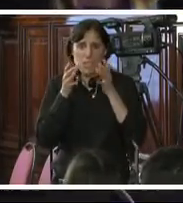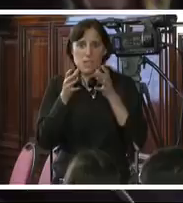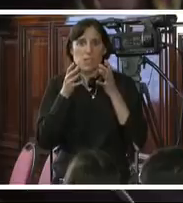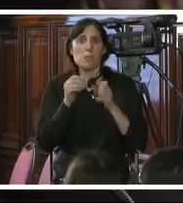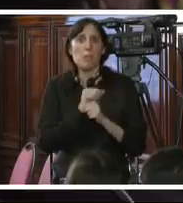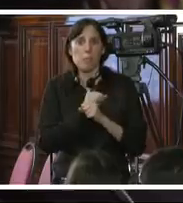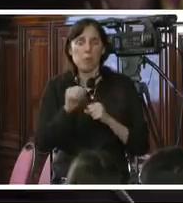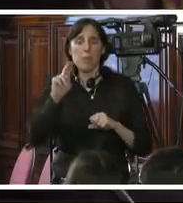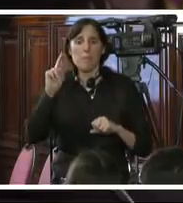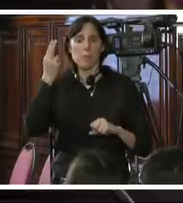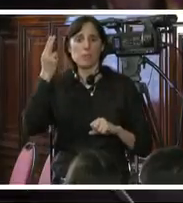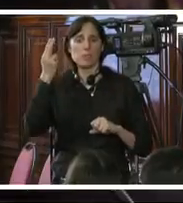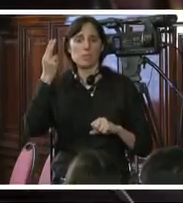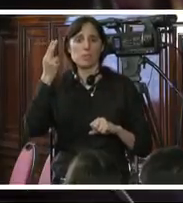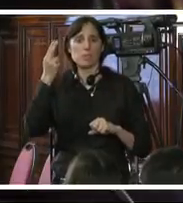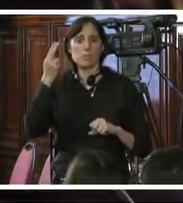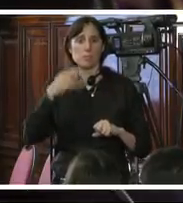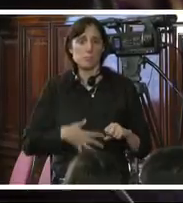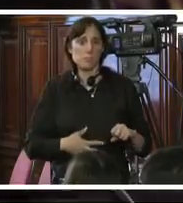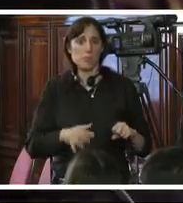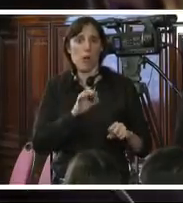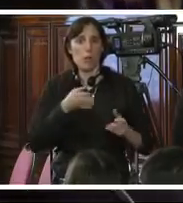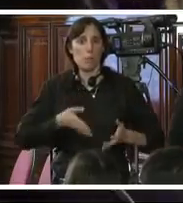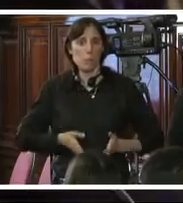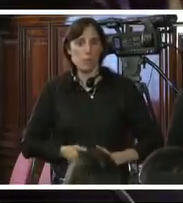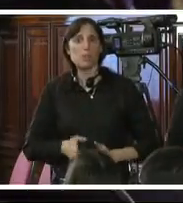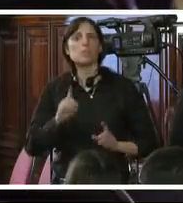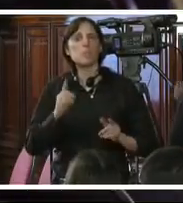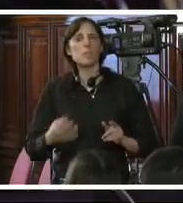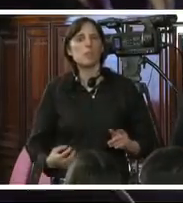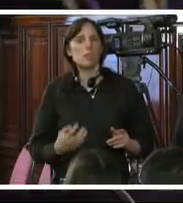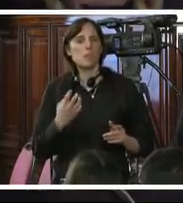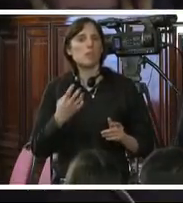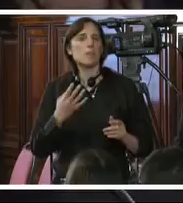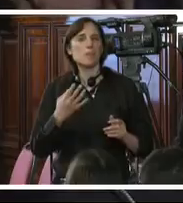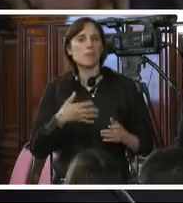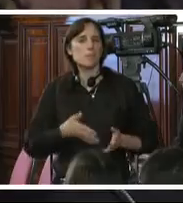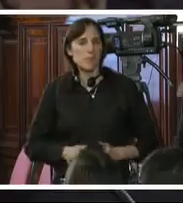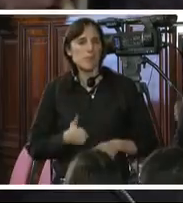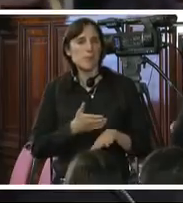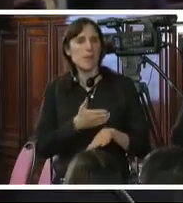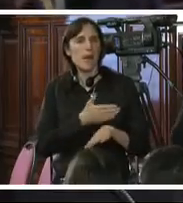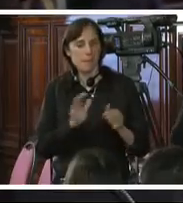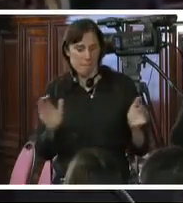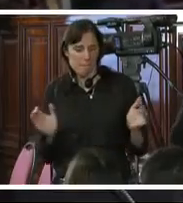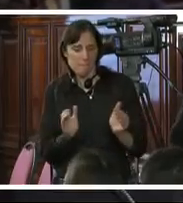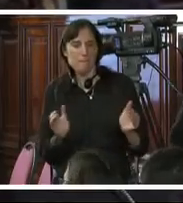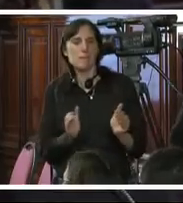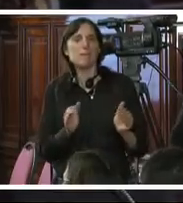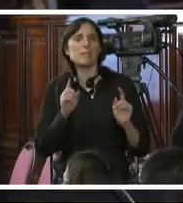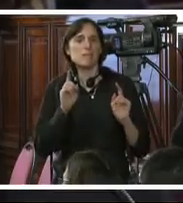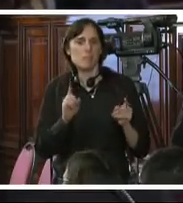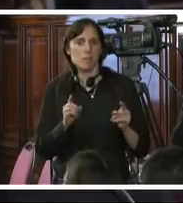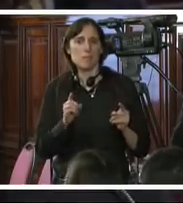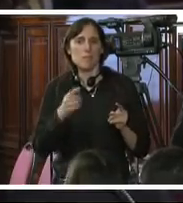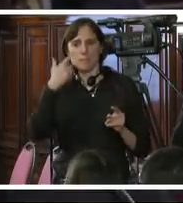el embarazo o el parto e incluyen mayor riesgo de infecciones, eclampsia, parto prematuro y la mortalidad y morbilidad